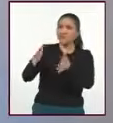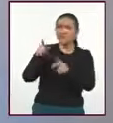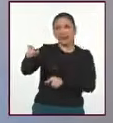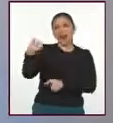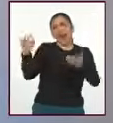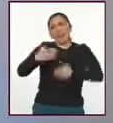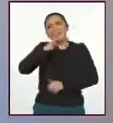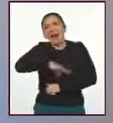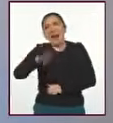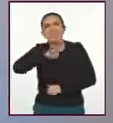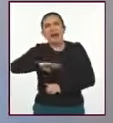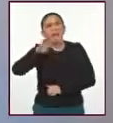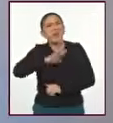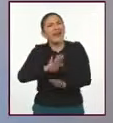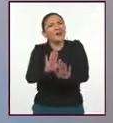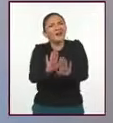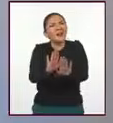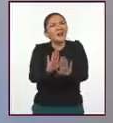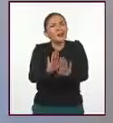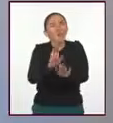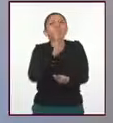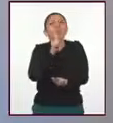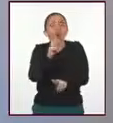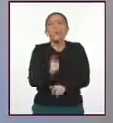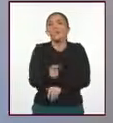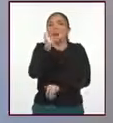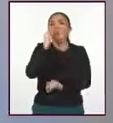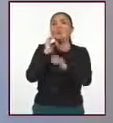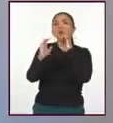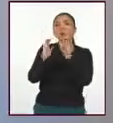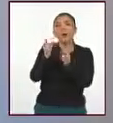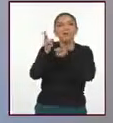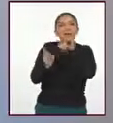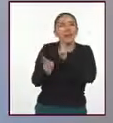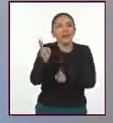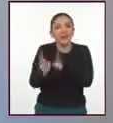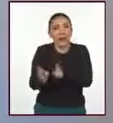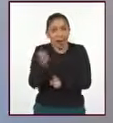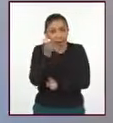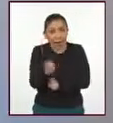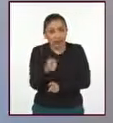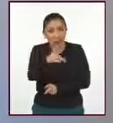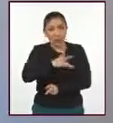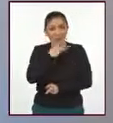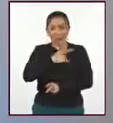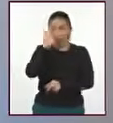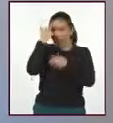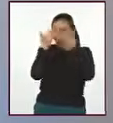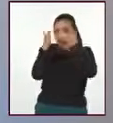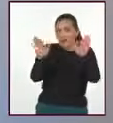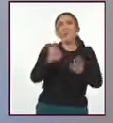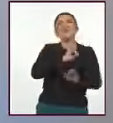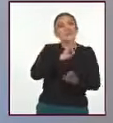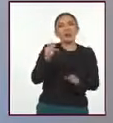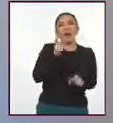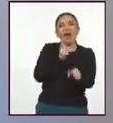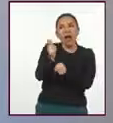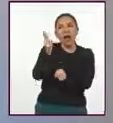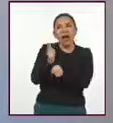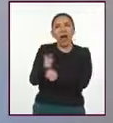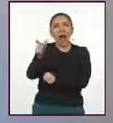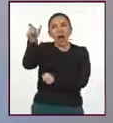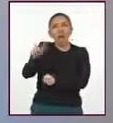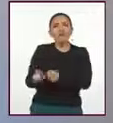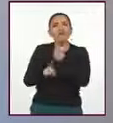es raro. No, mejor vamos a tratar de hablar y de verdad con esa apertura se puede tratar de identificar mejor qué es lo que